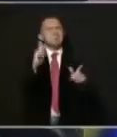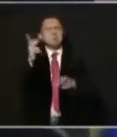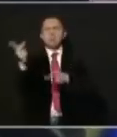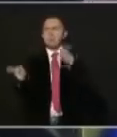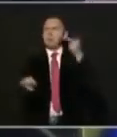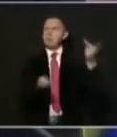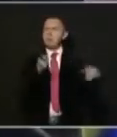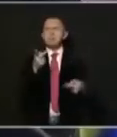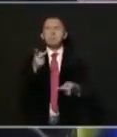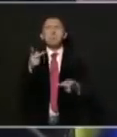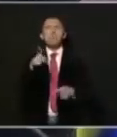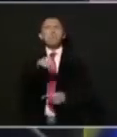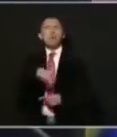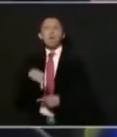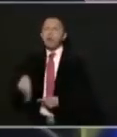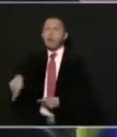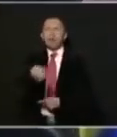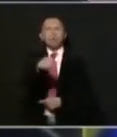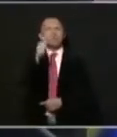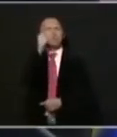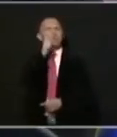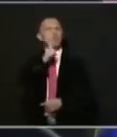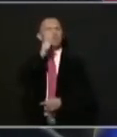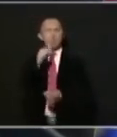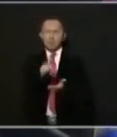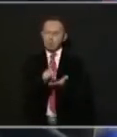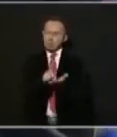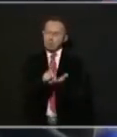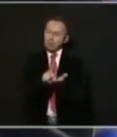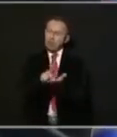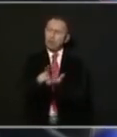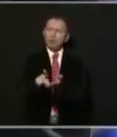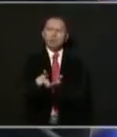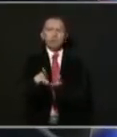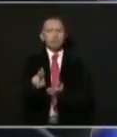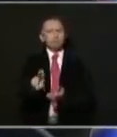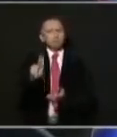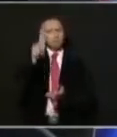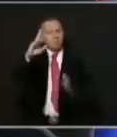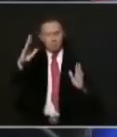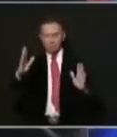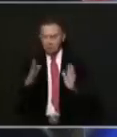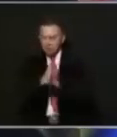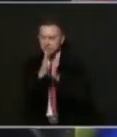derecho a participar en las decisiones de interés público.